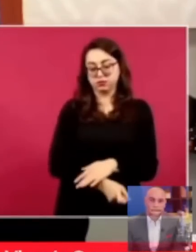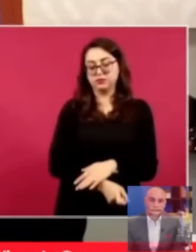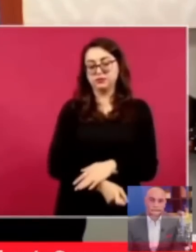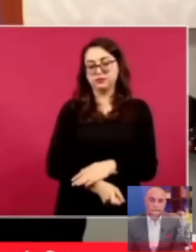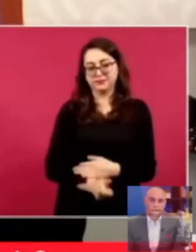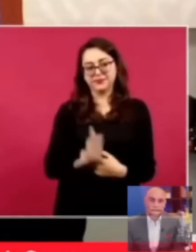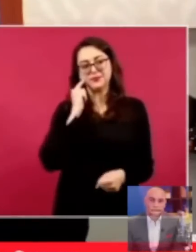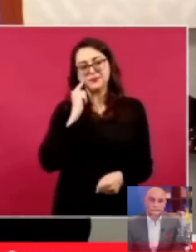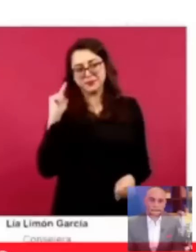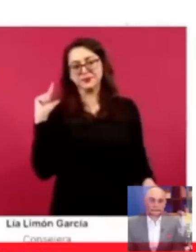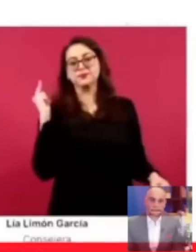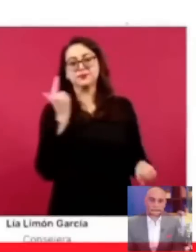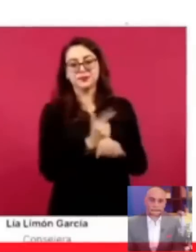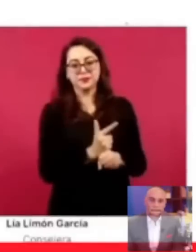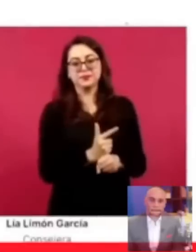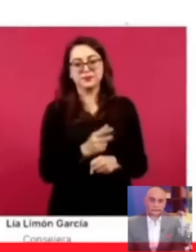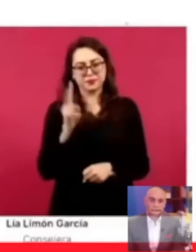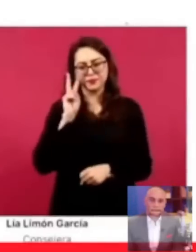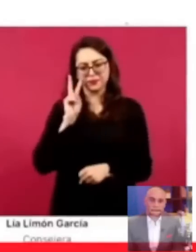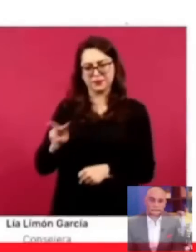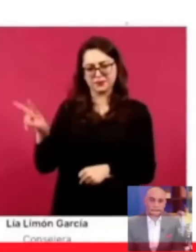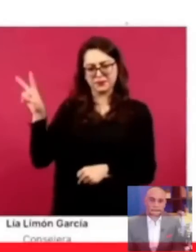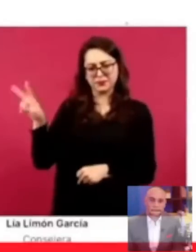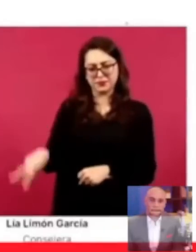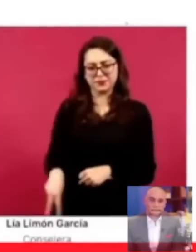del gobierno de Estados Unidos